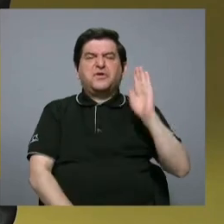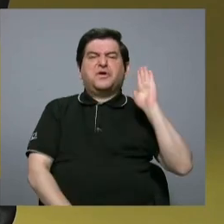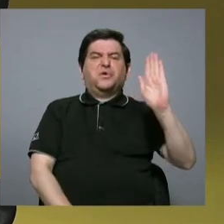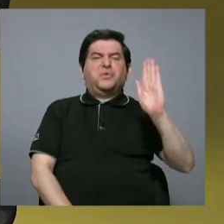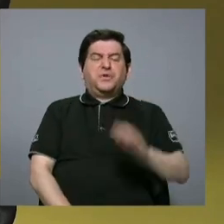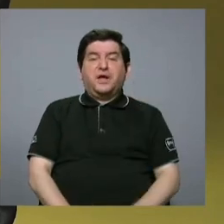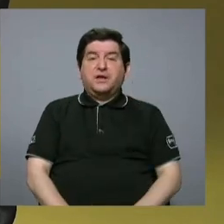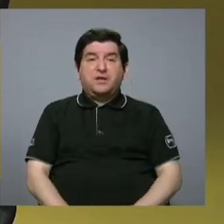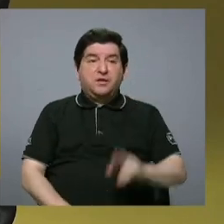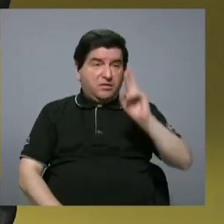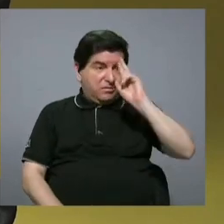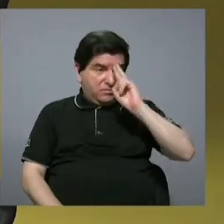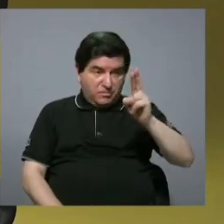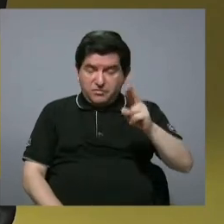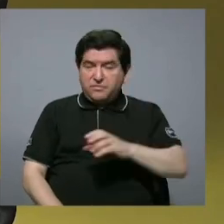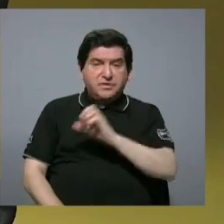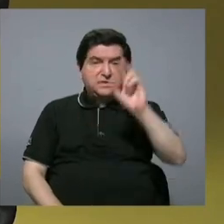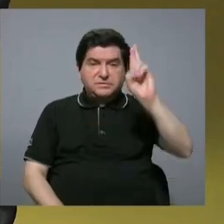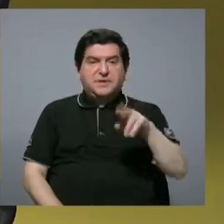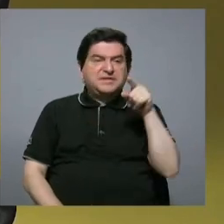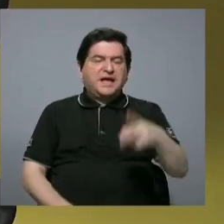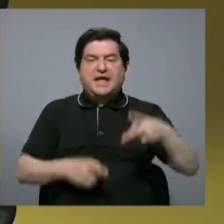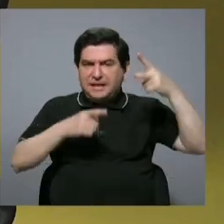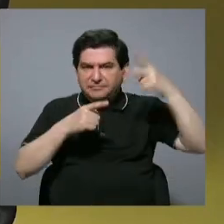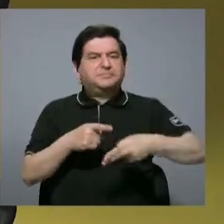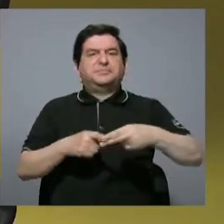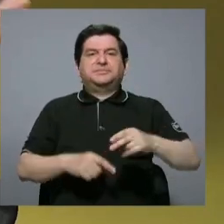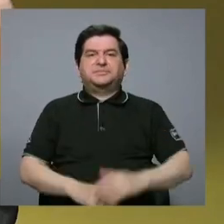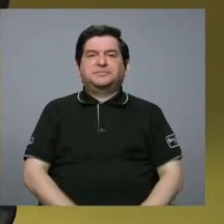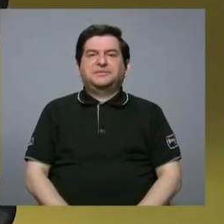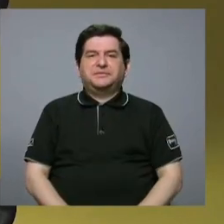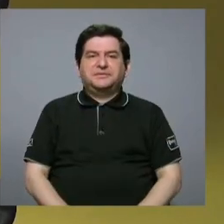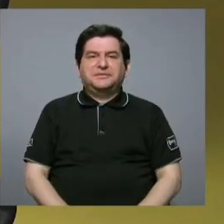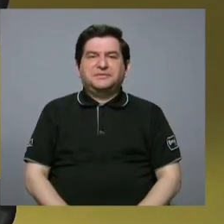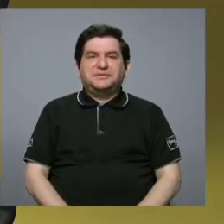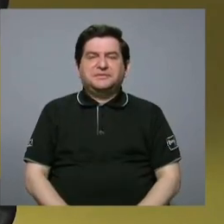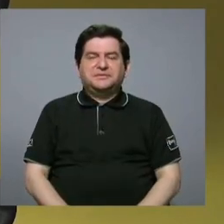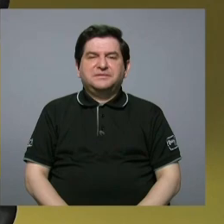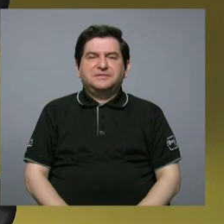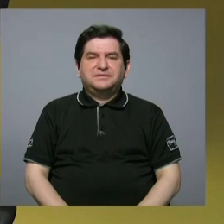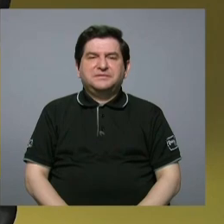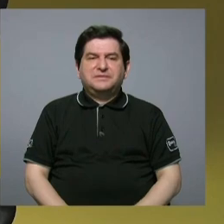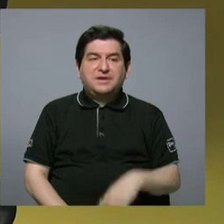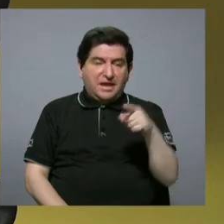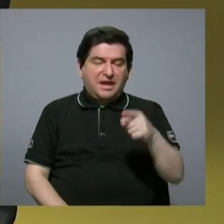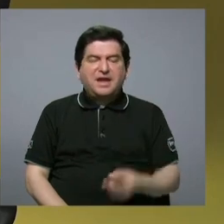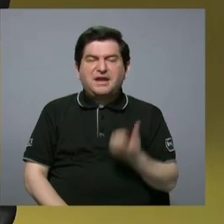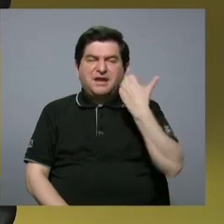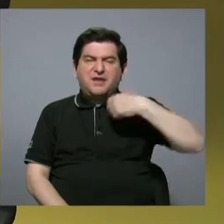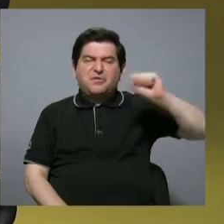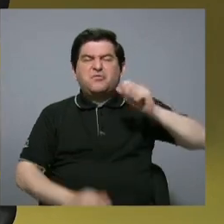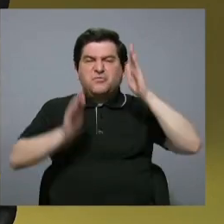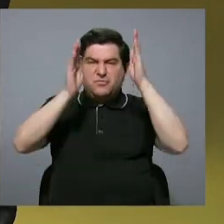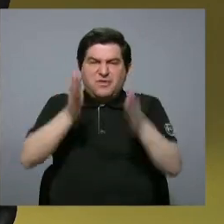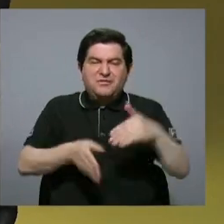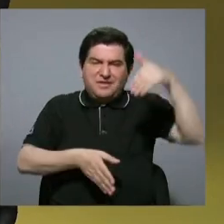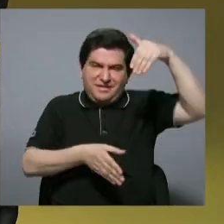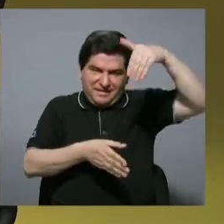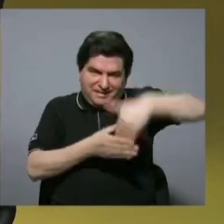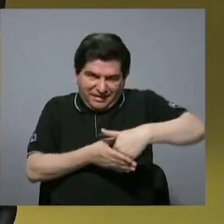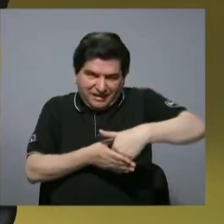obedece a las autoridades de Costa Rica, lo destituyen, entonces se convierte en un revoltoso, ¿verdad?, dentro de